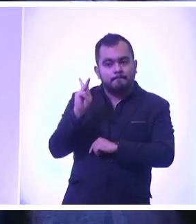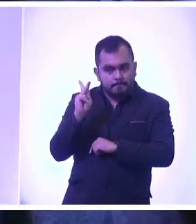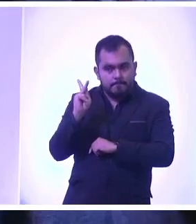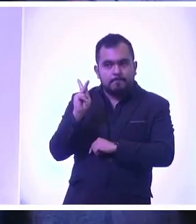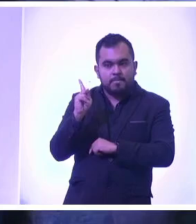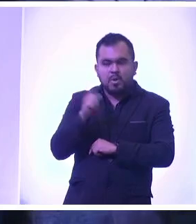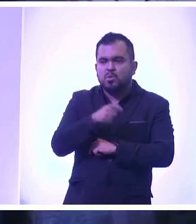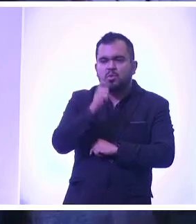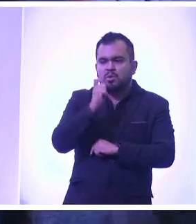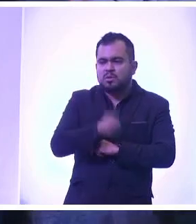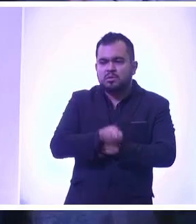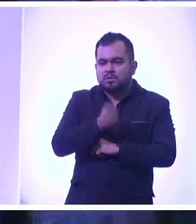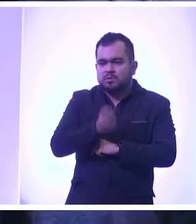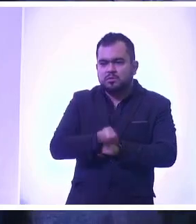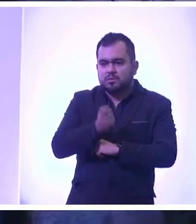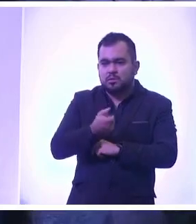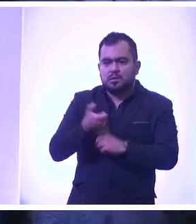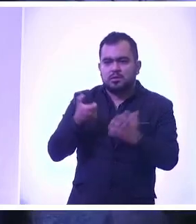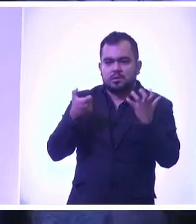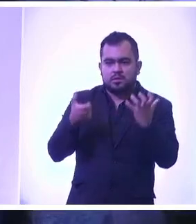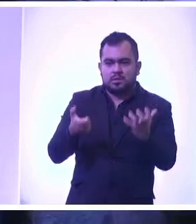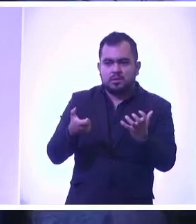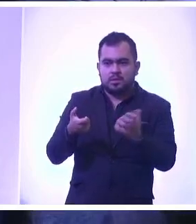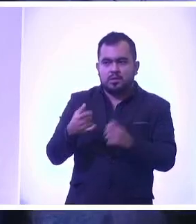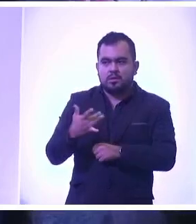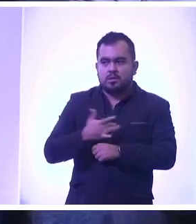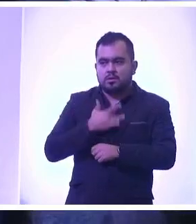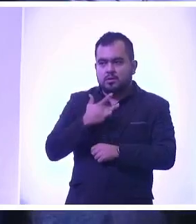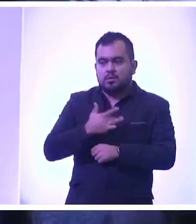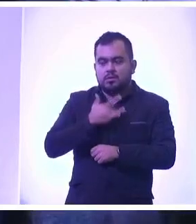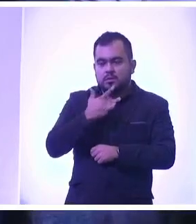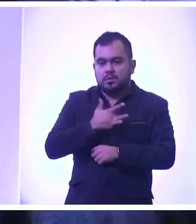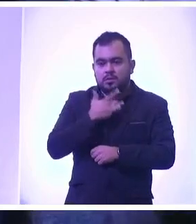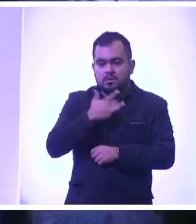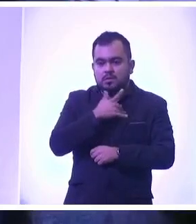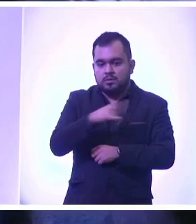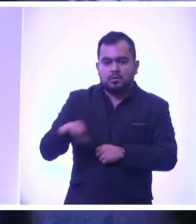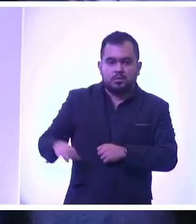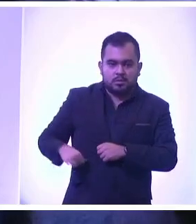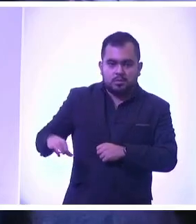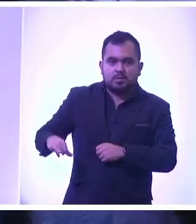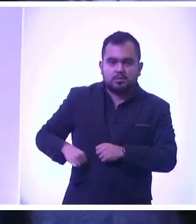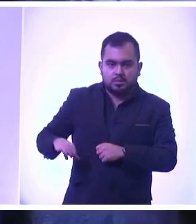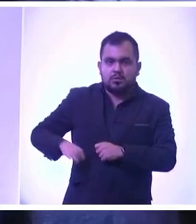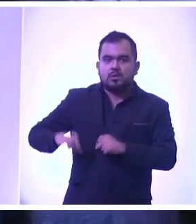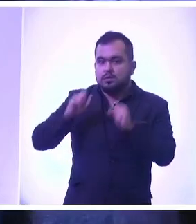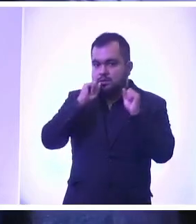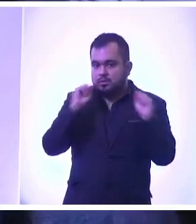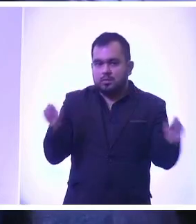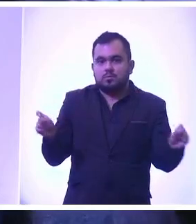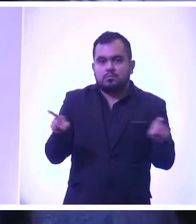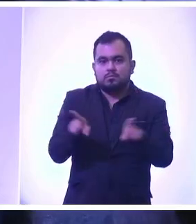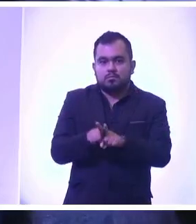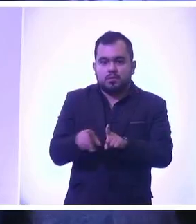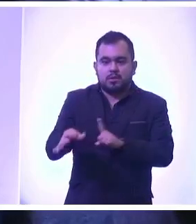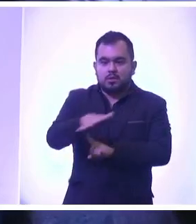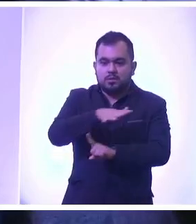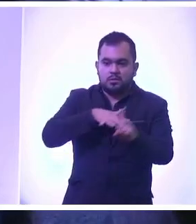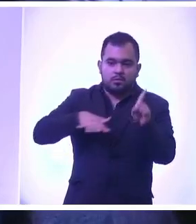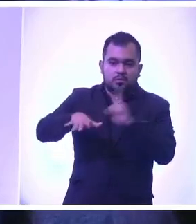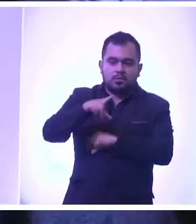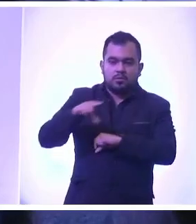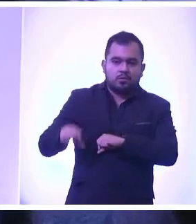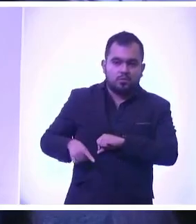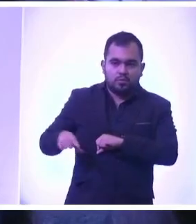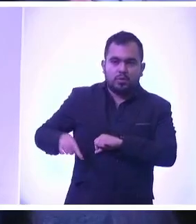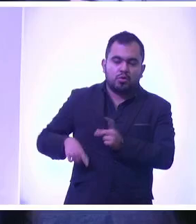qué es lo que se está haciendo con el dinero es precisamente lo que nos debería de interesar también en el entorno público dónde